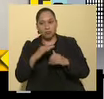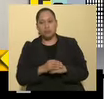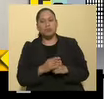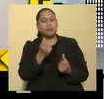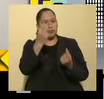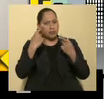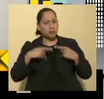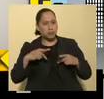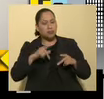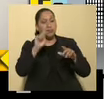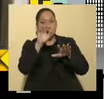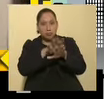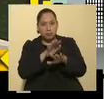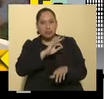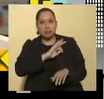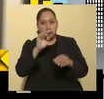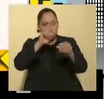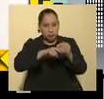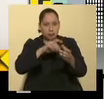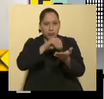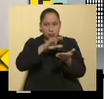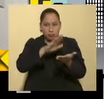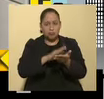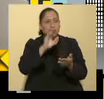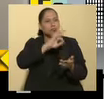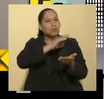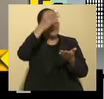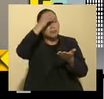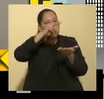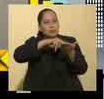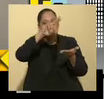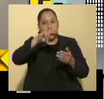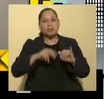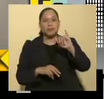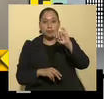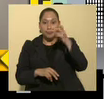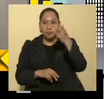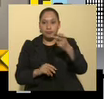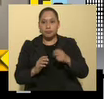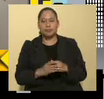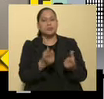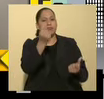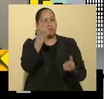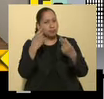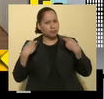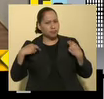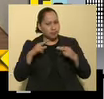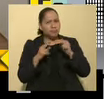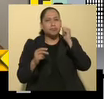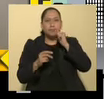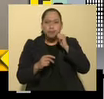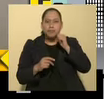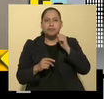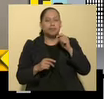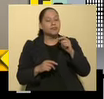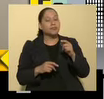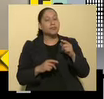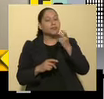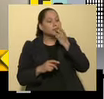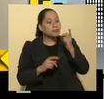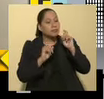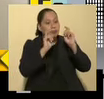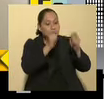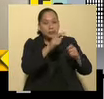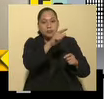de Tlalpan, inscribirse en la escuela y aprender a pintar. Exactamente, ¿no? Y los maestros siempre tenían esa consigna, que el arte